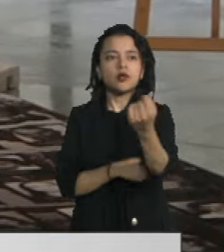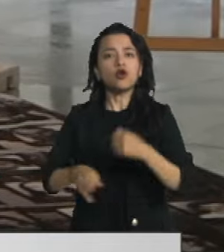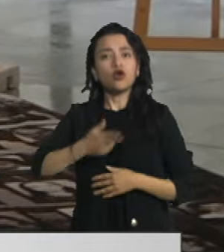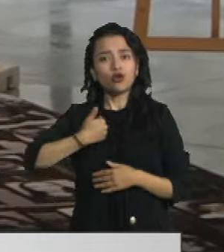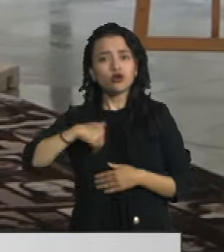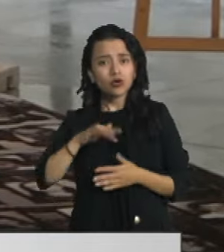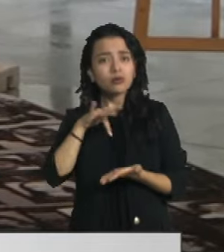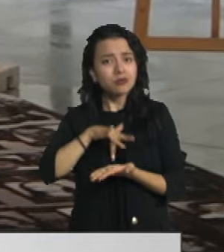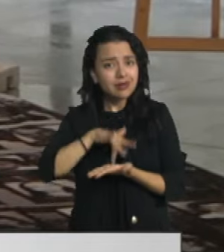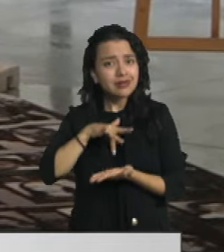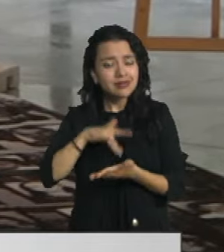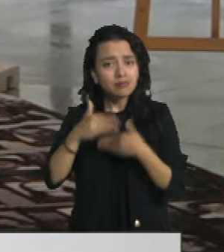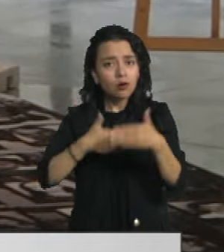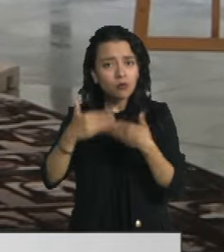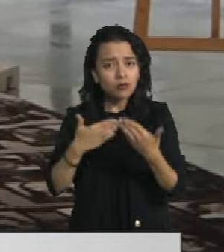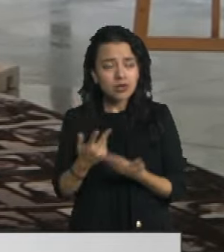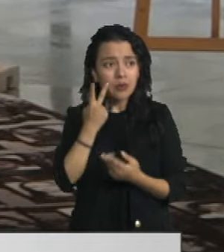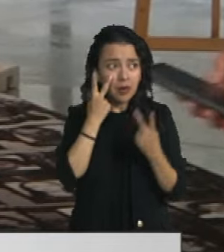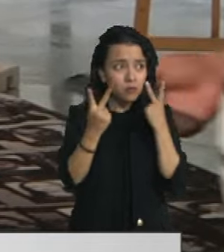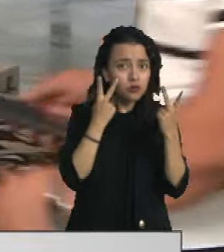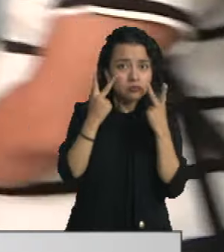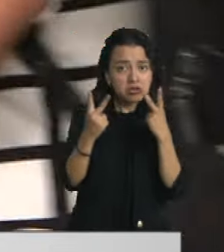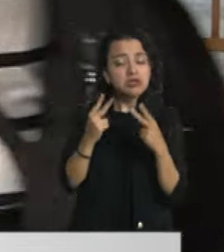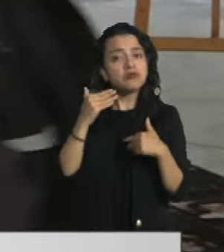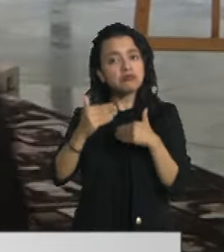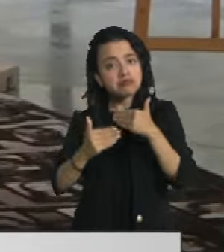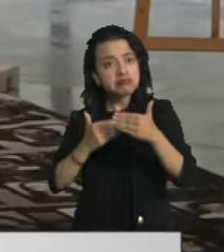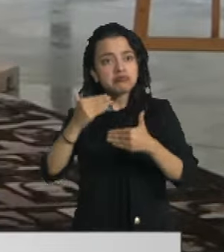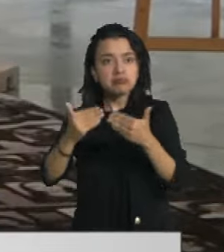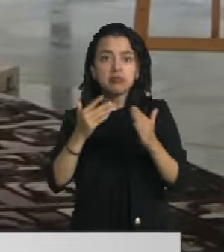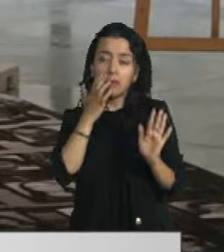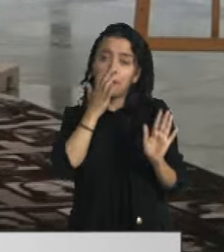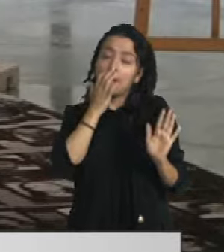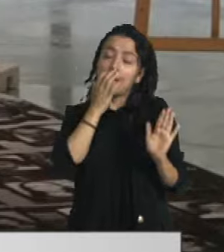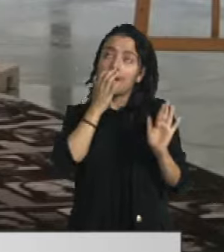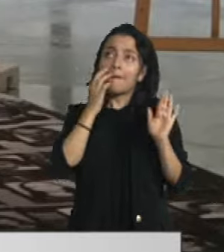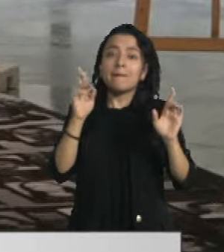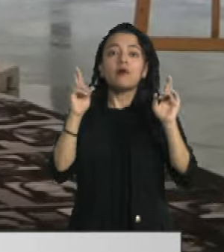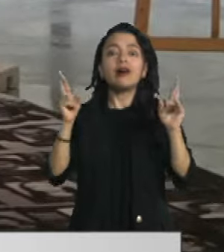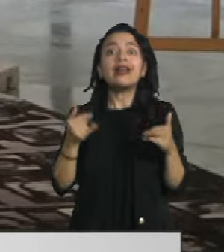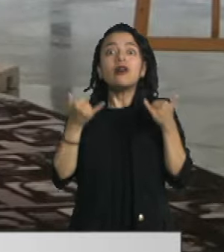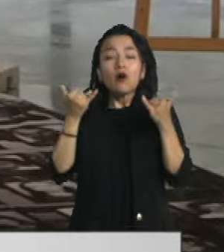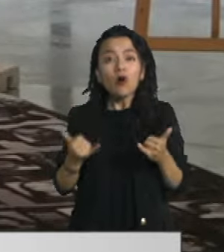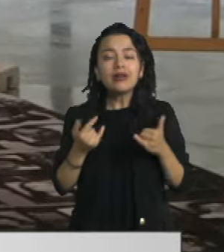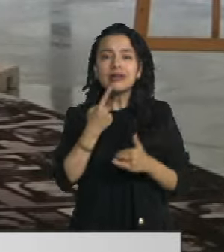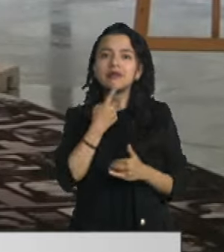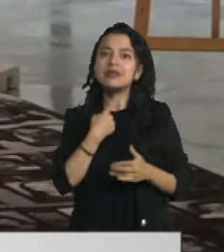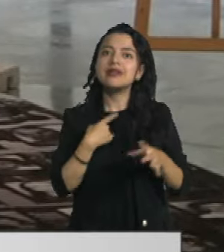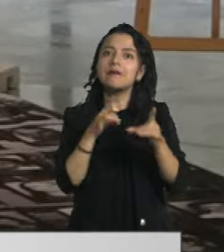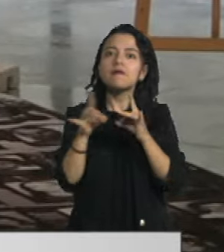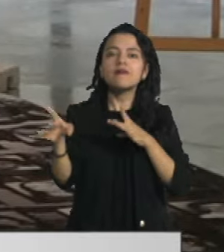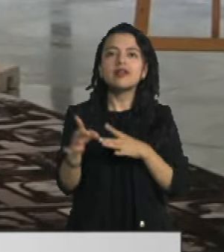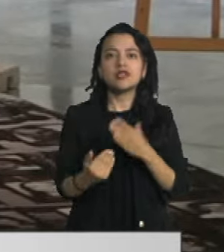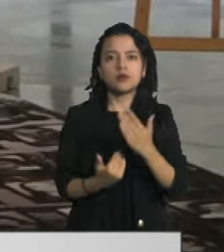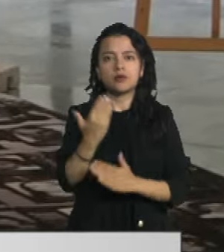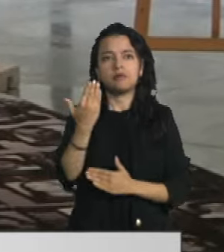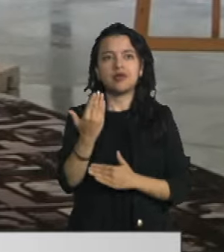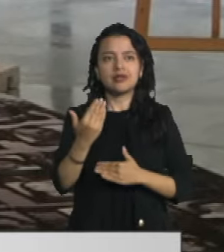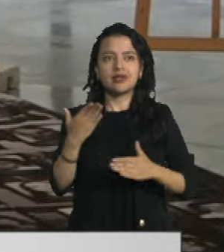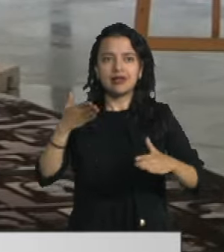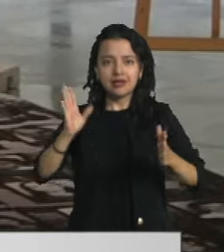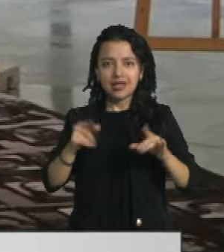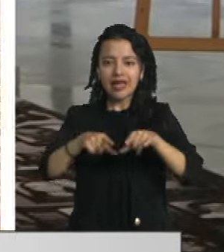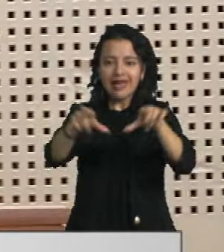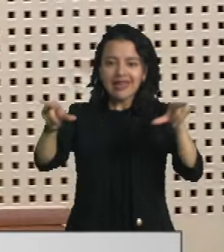hemos participado y hemos visto los avances. Lo que esperamos es hoy que nos den la fecha de inicio de la